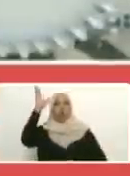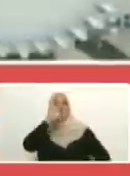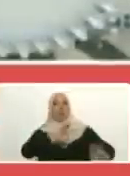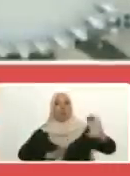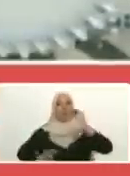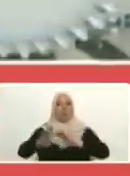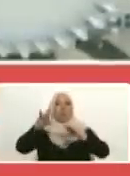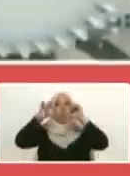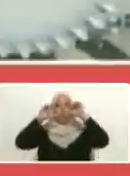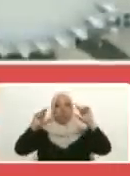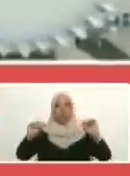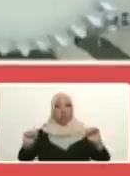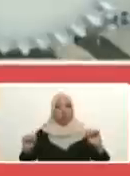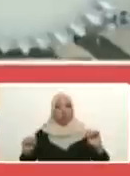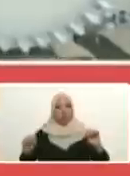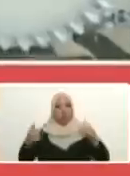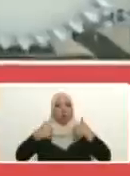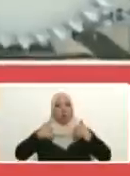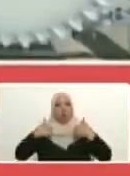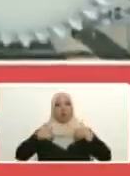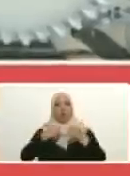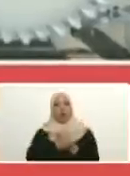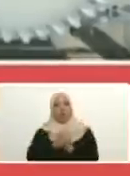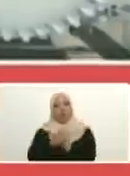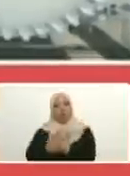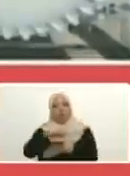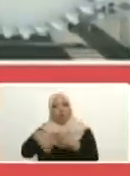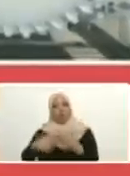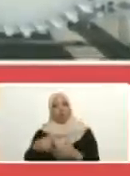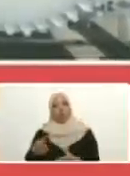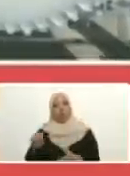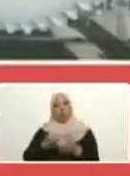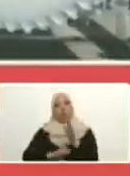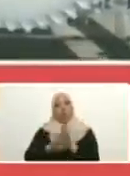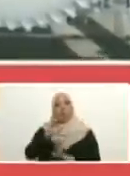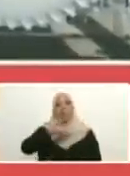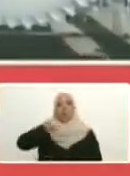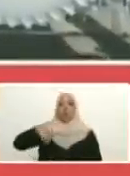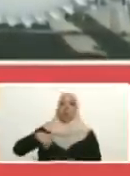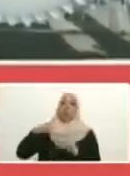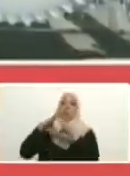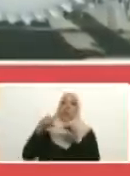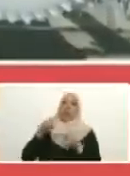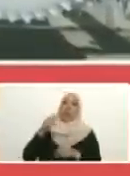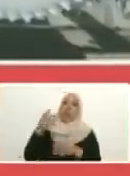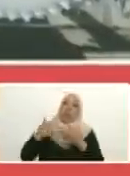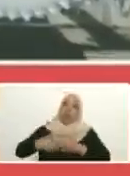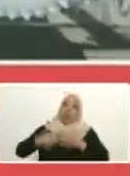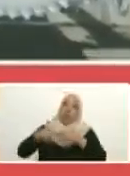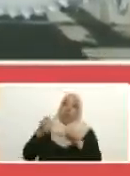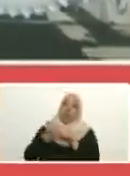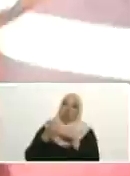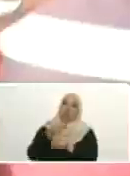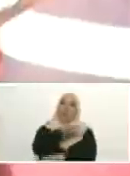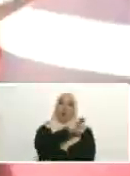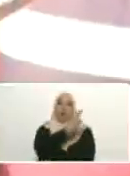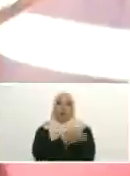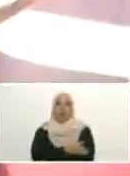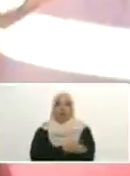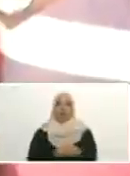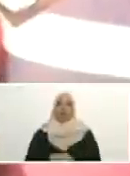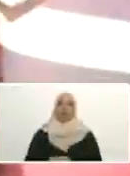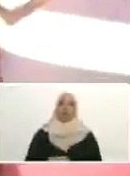científico, profesional y en el esfuerzo amoroso de ustedes. Así recuperar es. Plenamente toda nuestra industria energética,